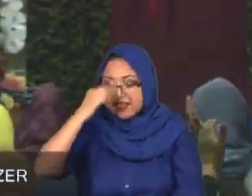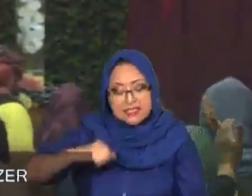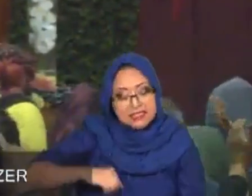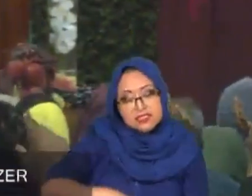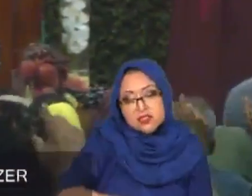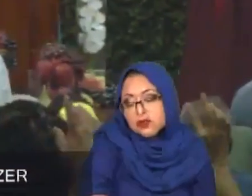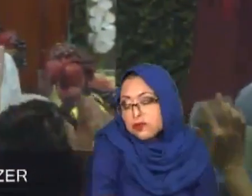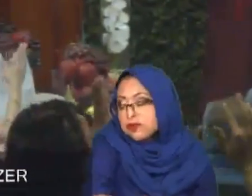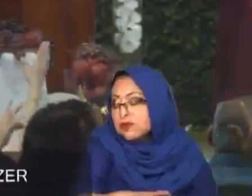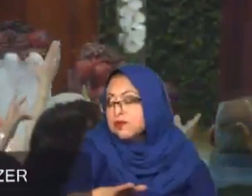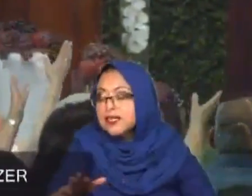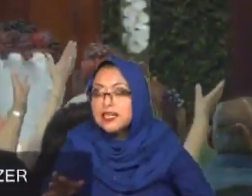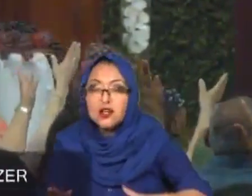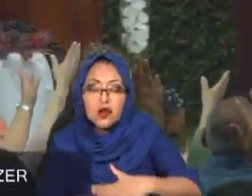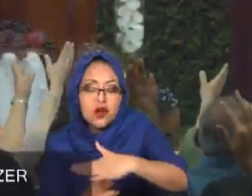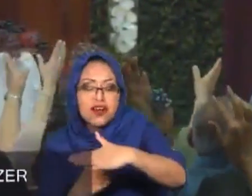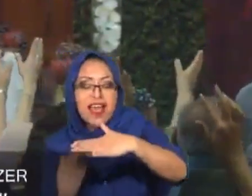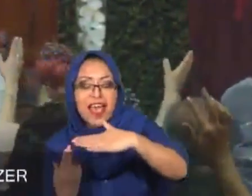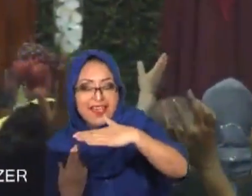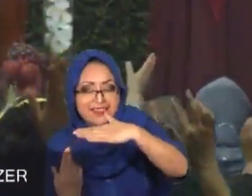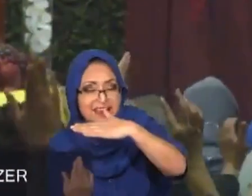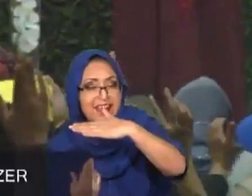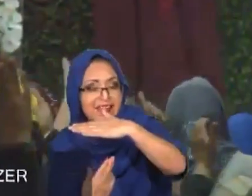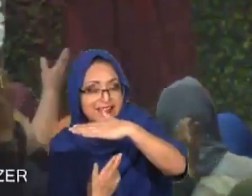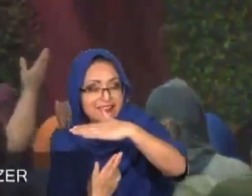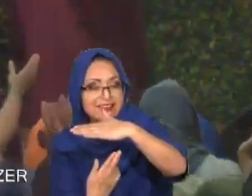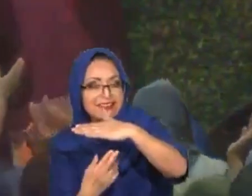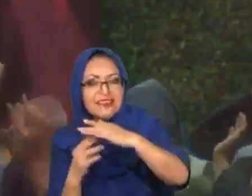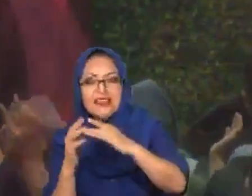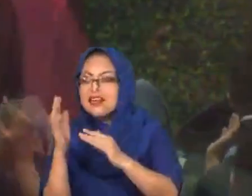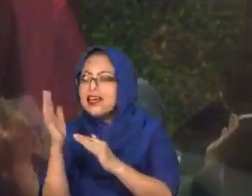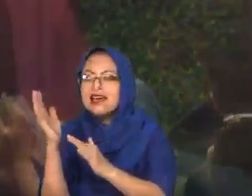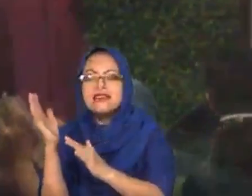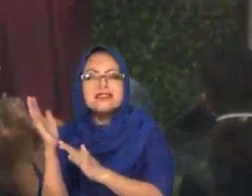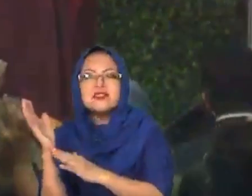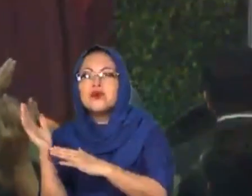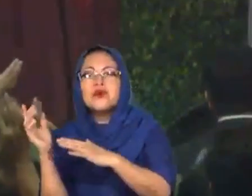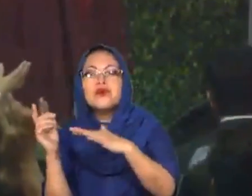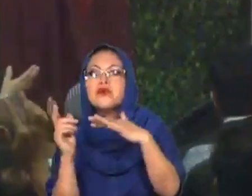Rey de reyes, Señor de